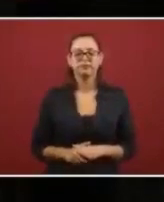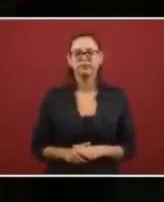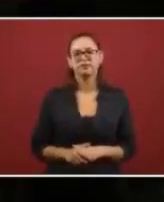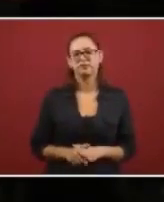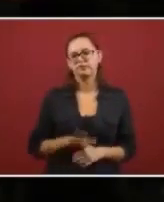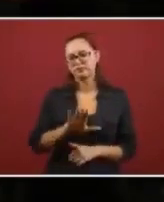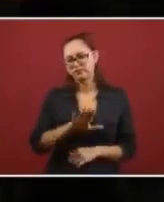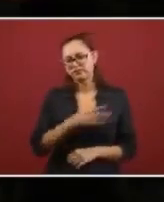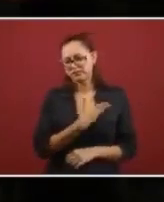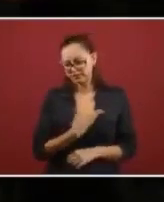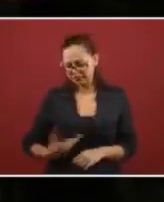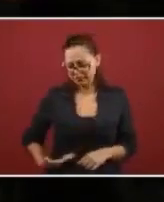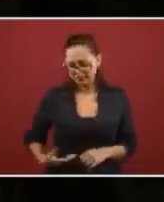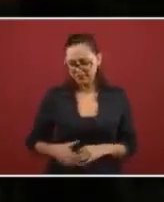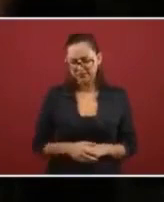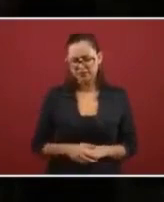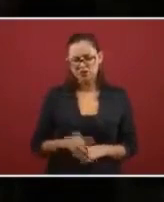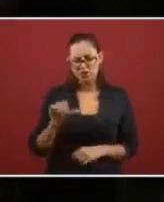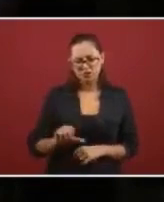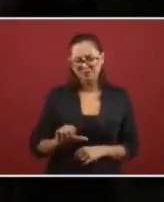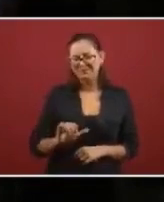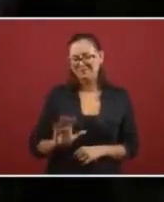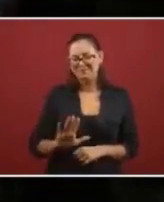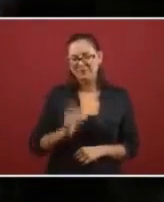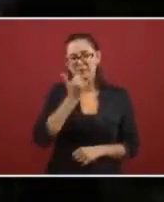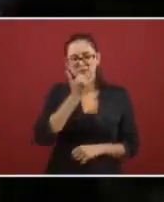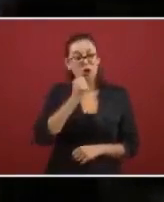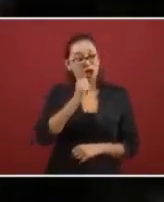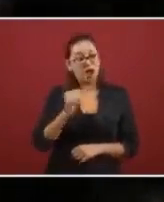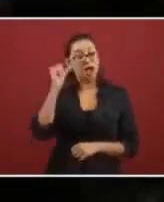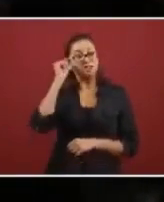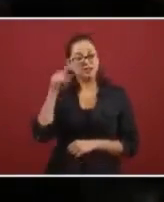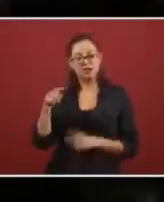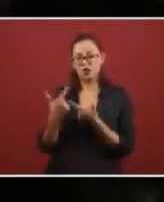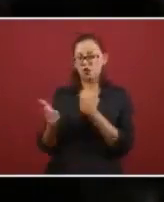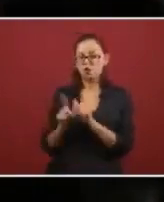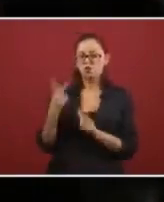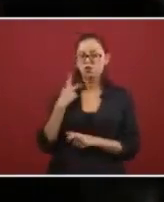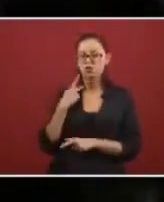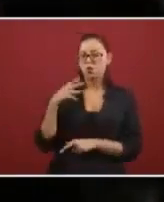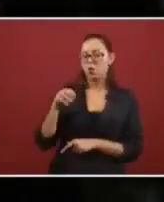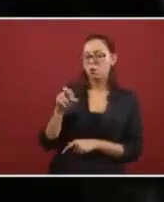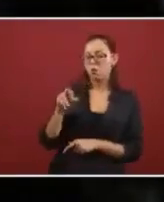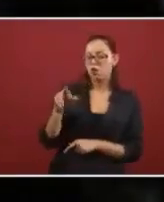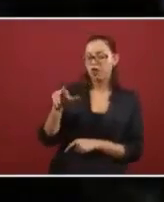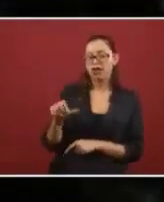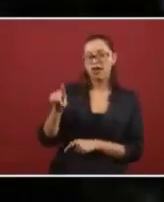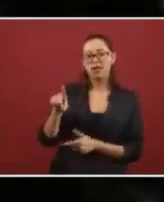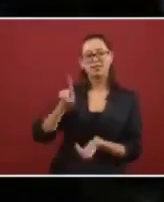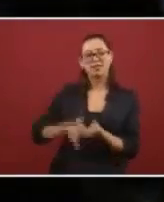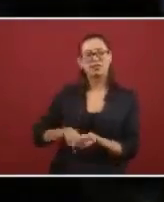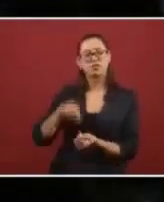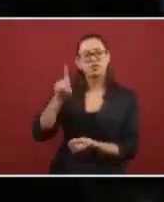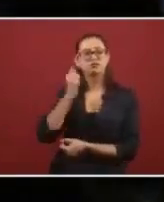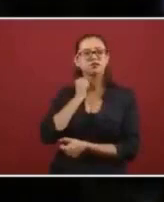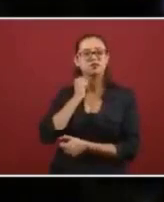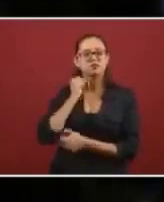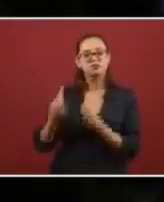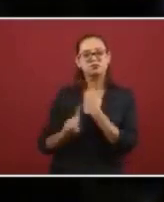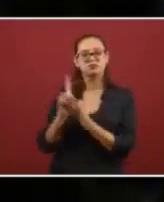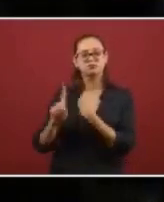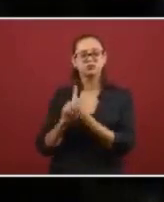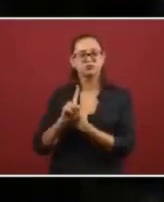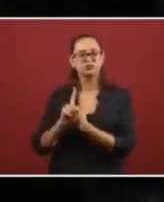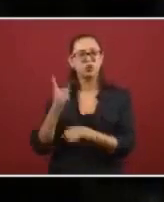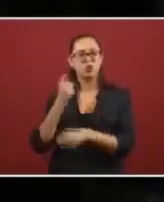hoy mejor dicho ayer el partido morena tiene un problema que se externa en el senado hace un año